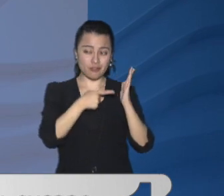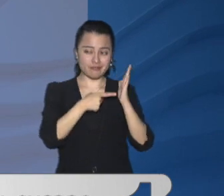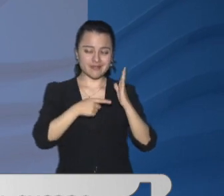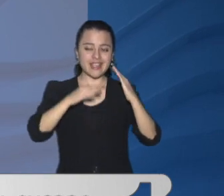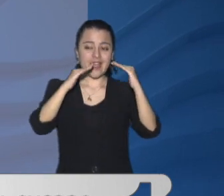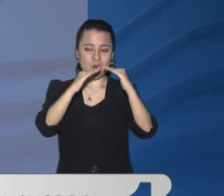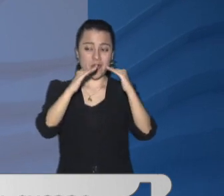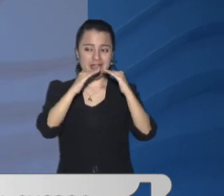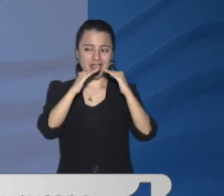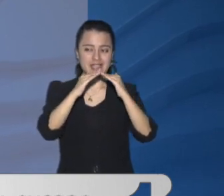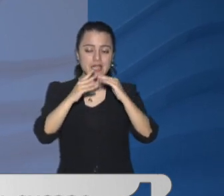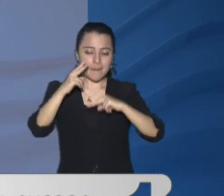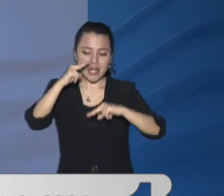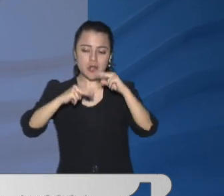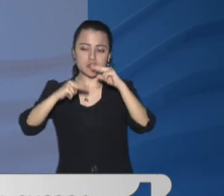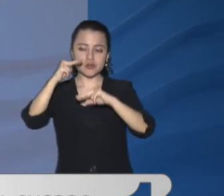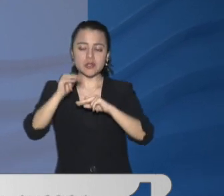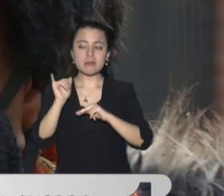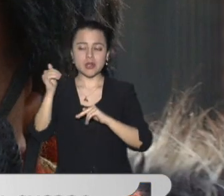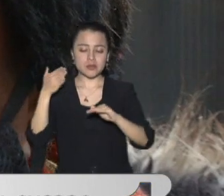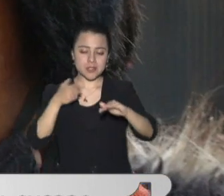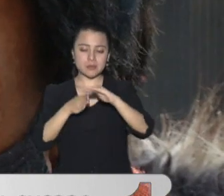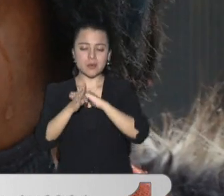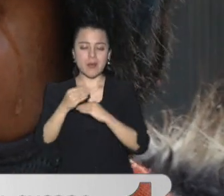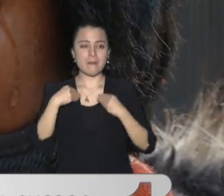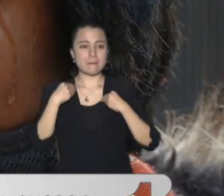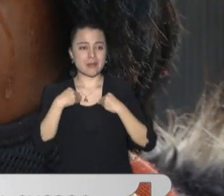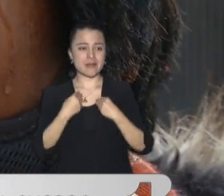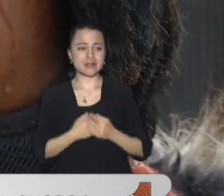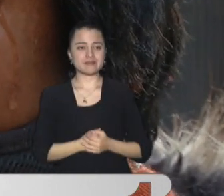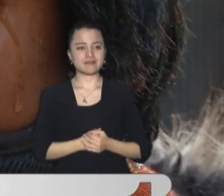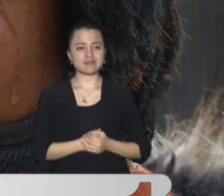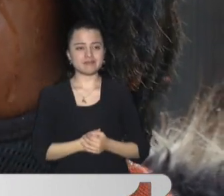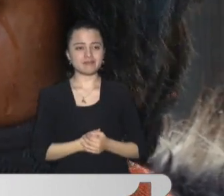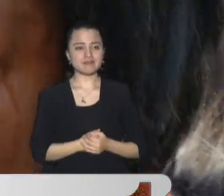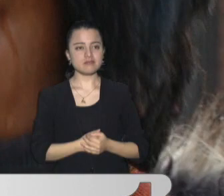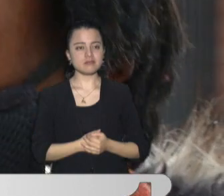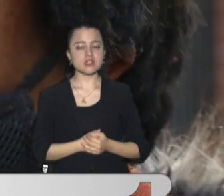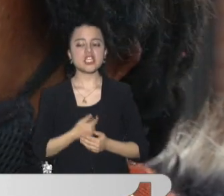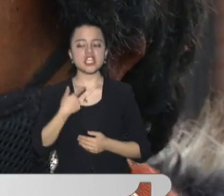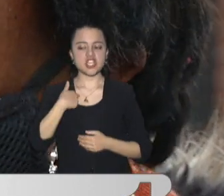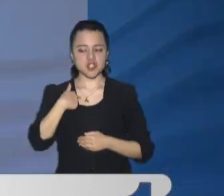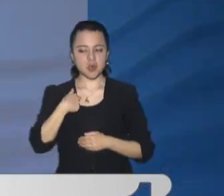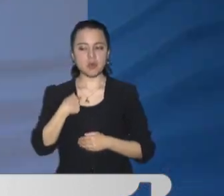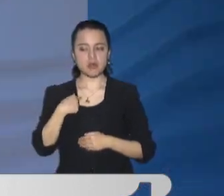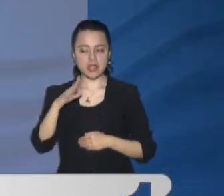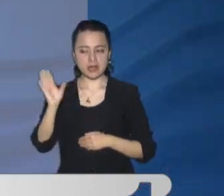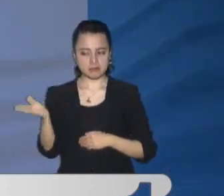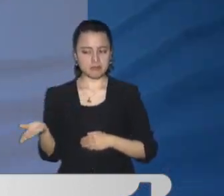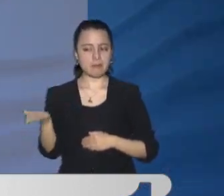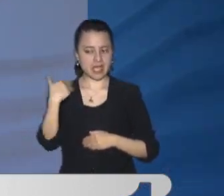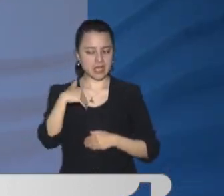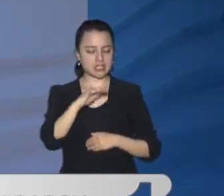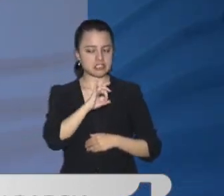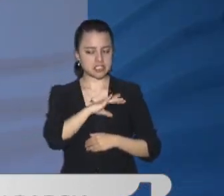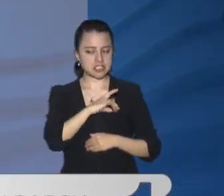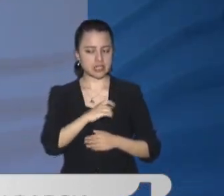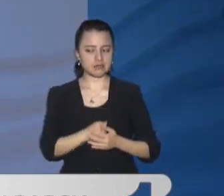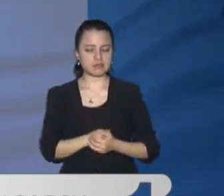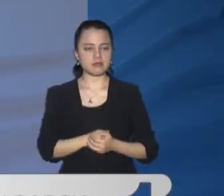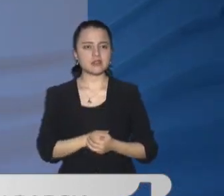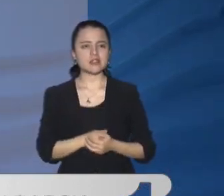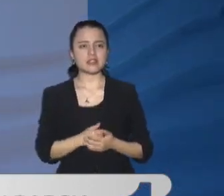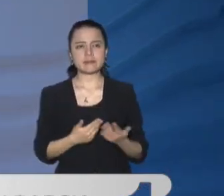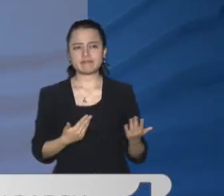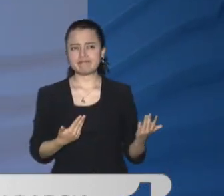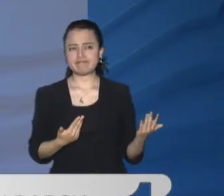traérmela, para que se vaya y yo me lleve, me la voy a traer a usted y a mi hija. El presunto agresor habría quemado